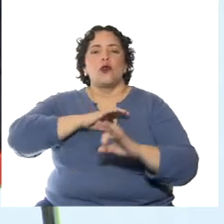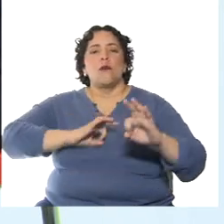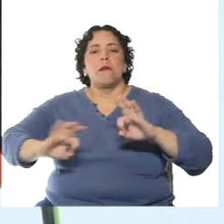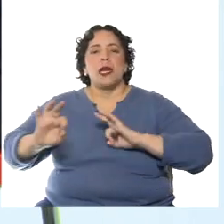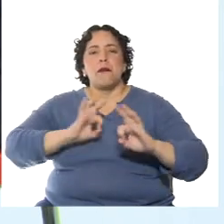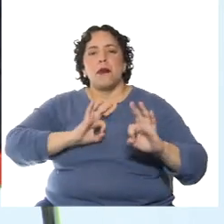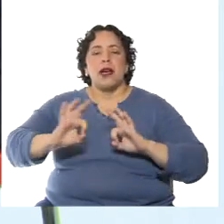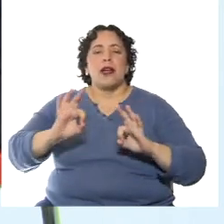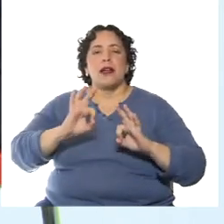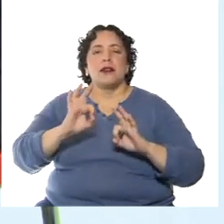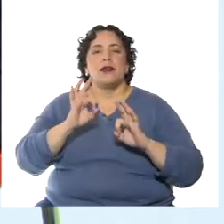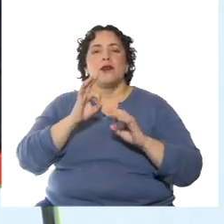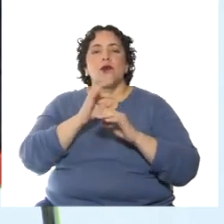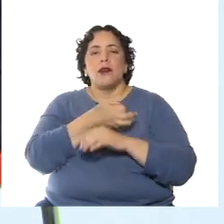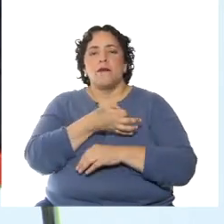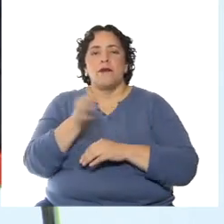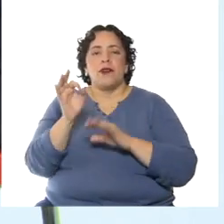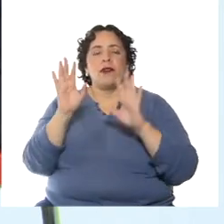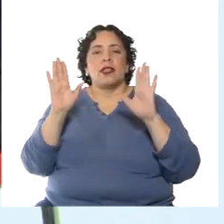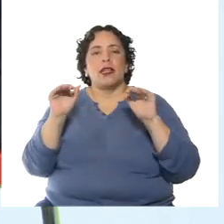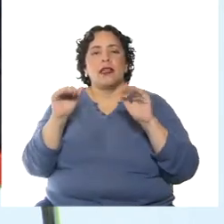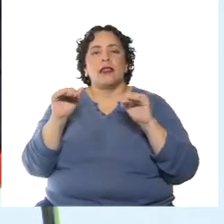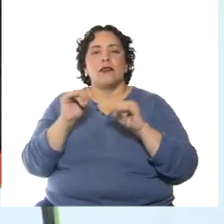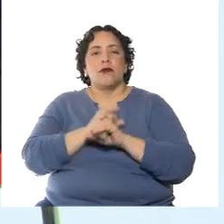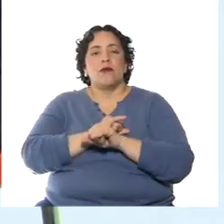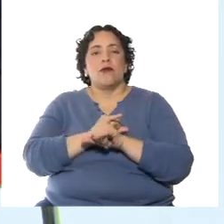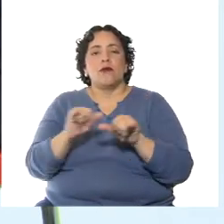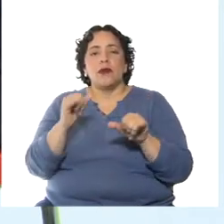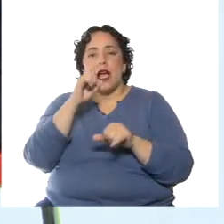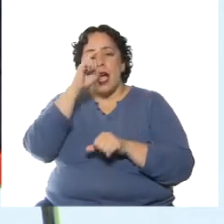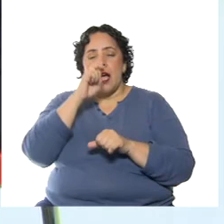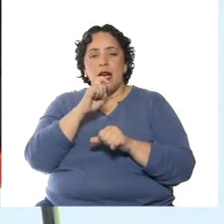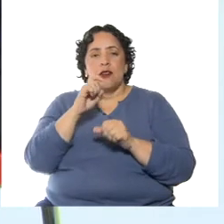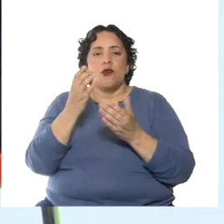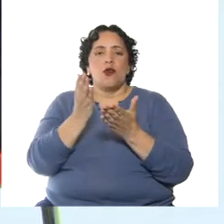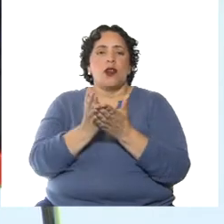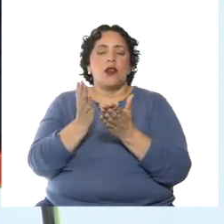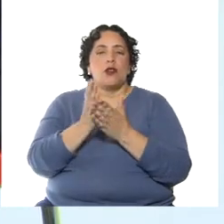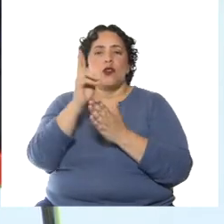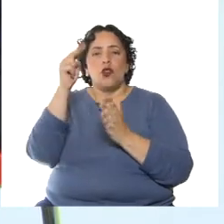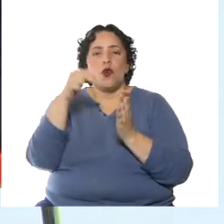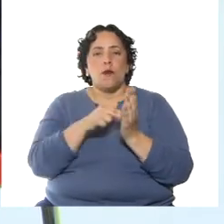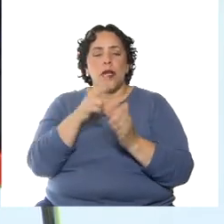una excelente despedida para esta culminación del año escolar